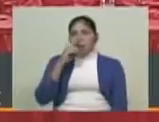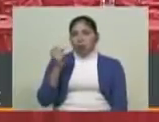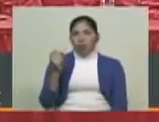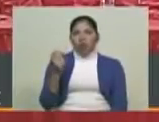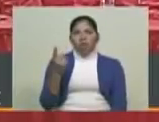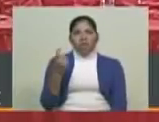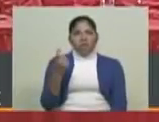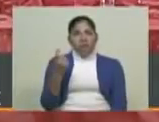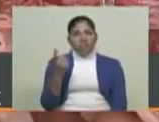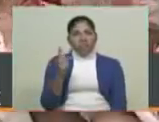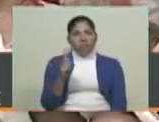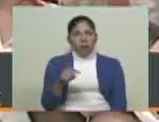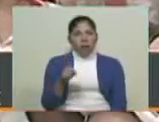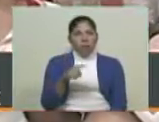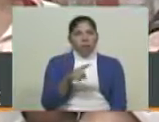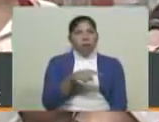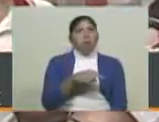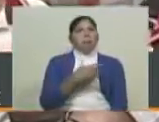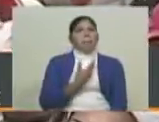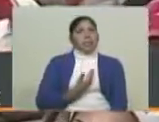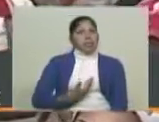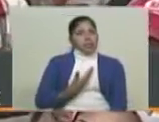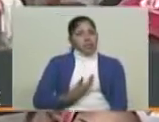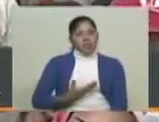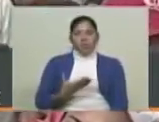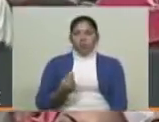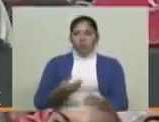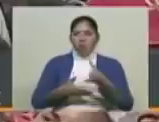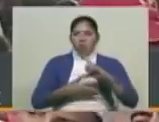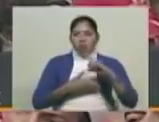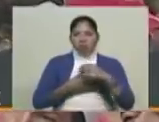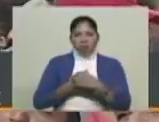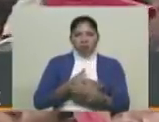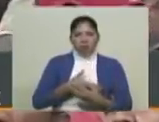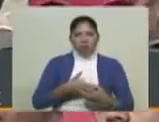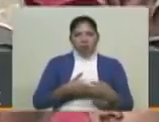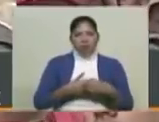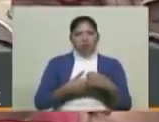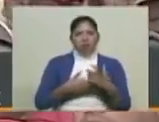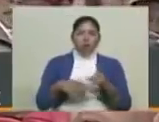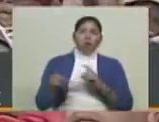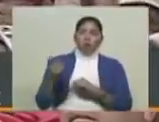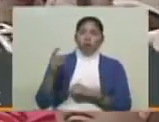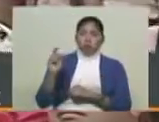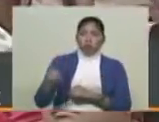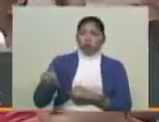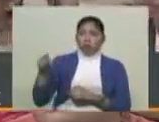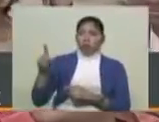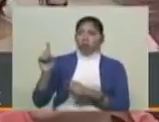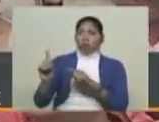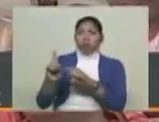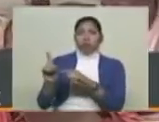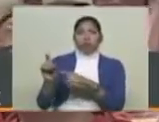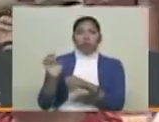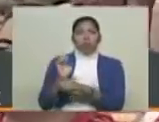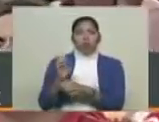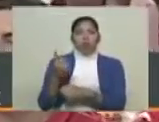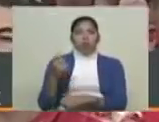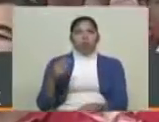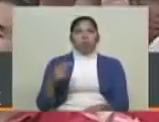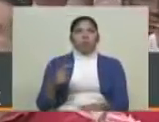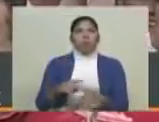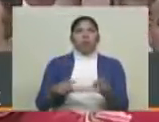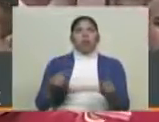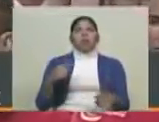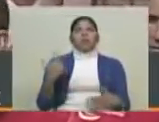Daniel Ortega no, Correa estaba en la foto, Mire, compañero, mientras andemos divididos y